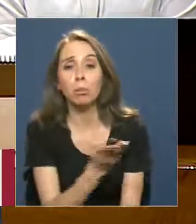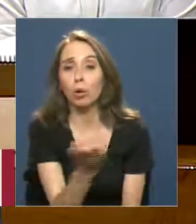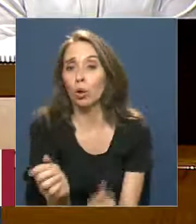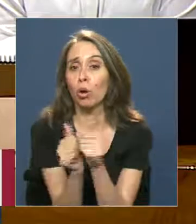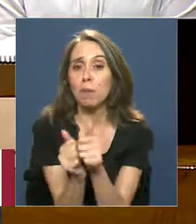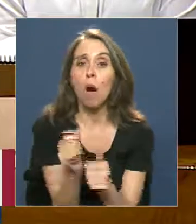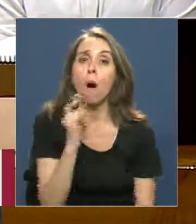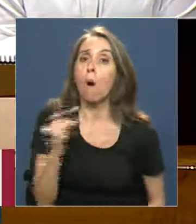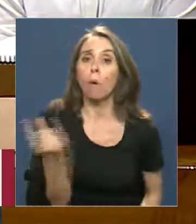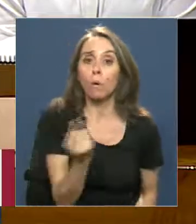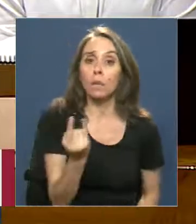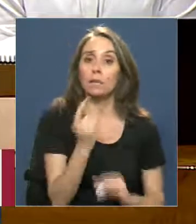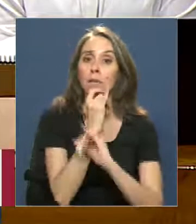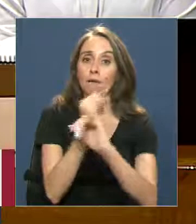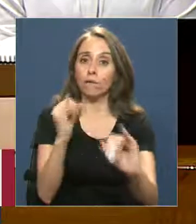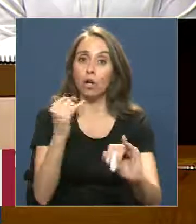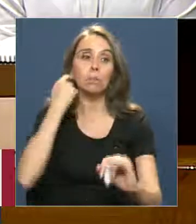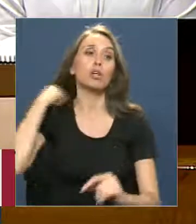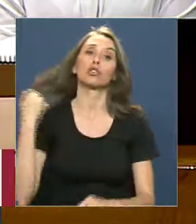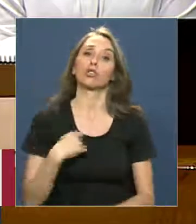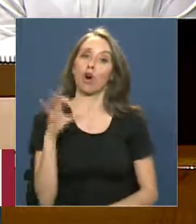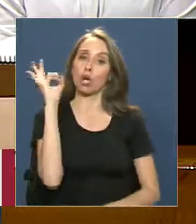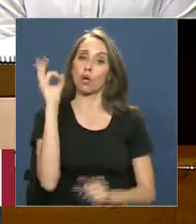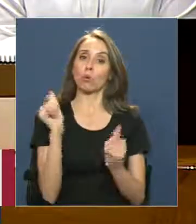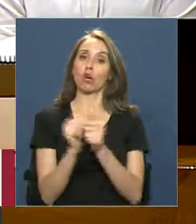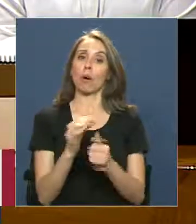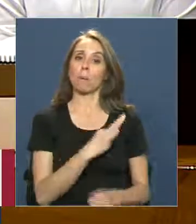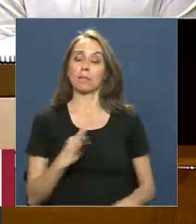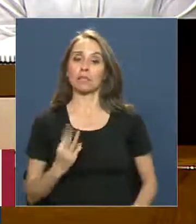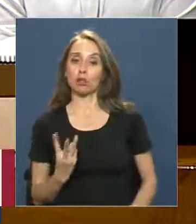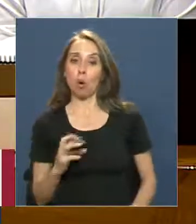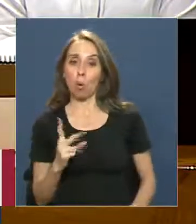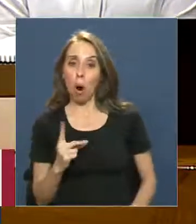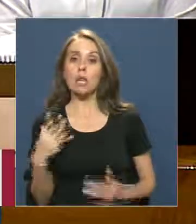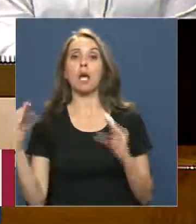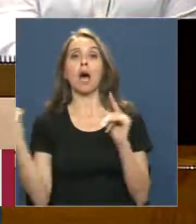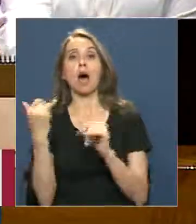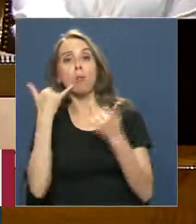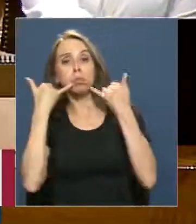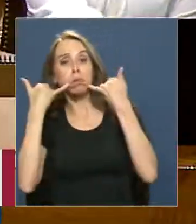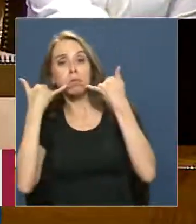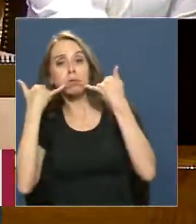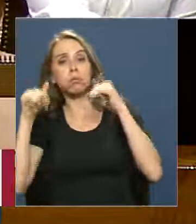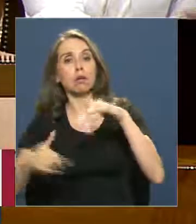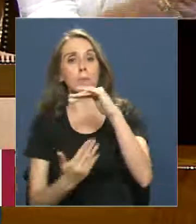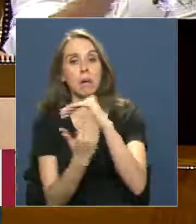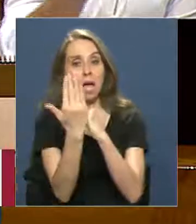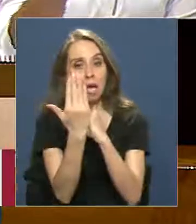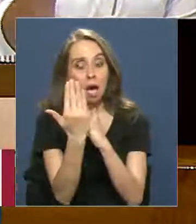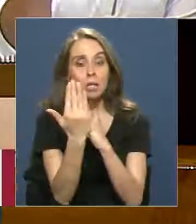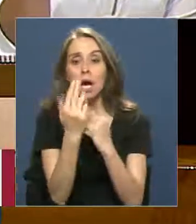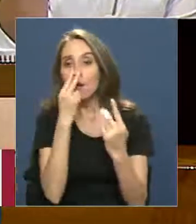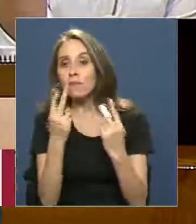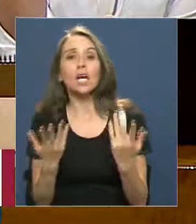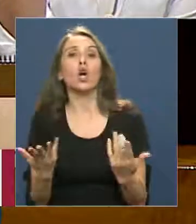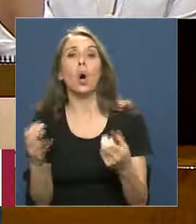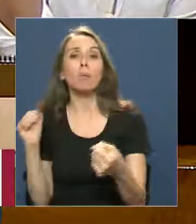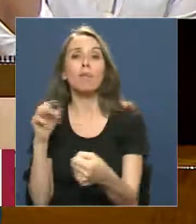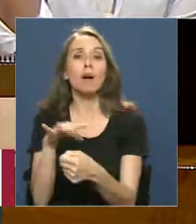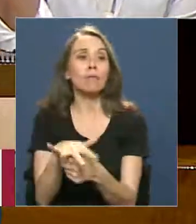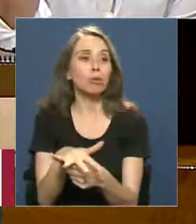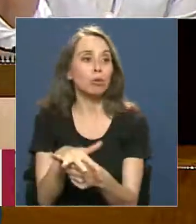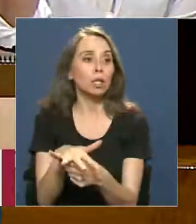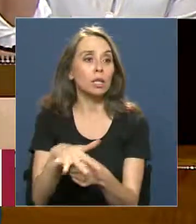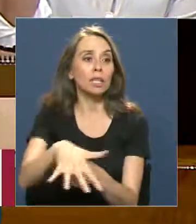colegas, y quiero informarles que me voy a reunir con el ministro Ward, con quien he estado hablando por teléfono hoy día en la mañana, para ver los alcances de